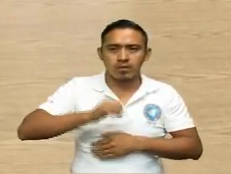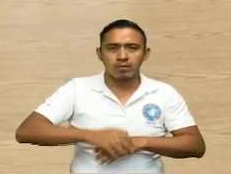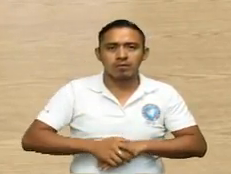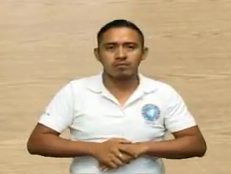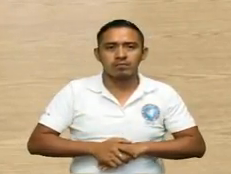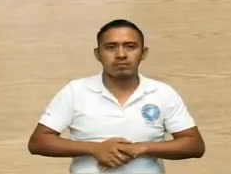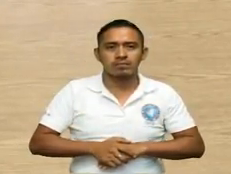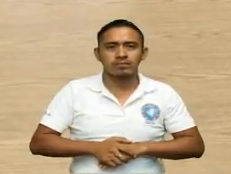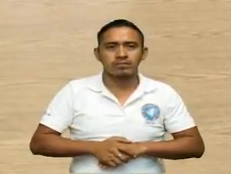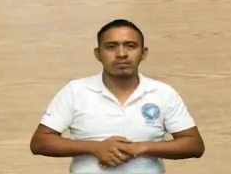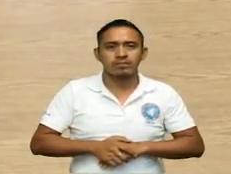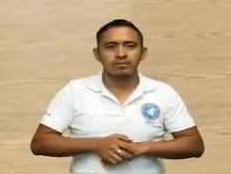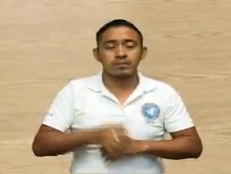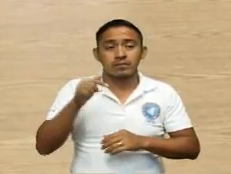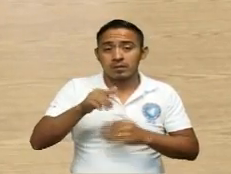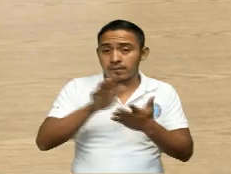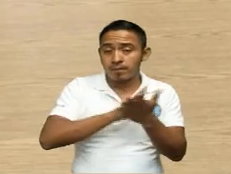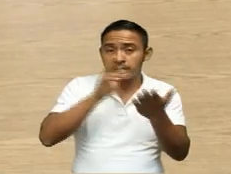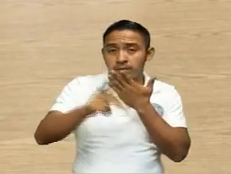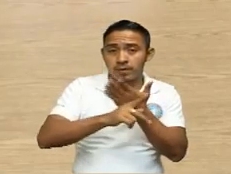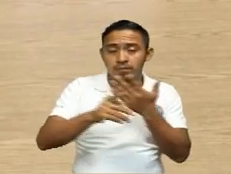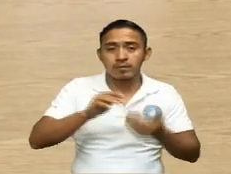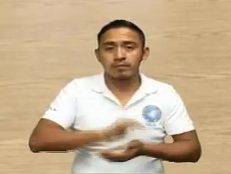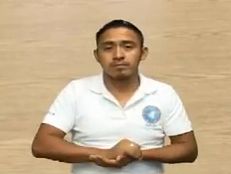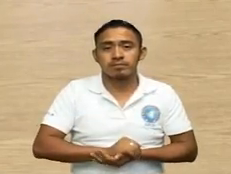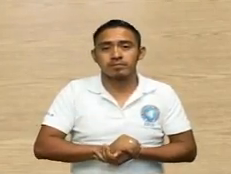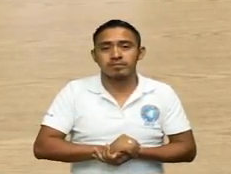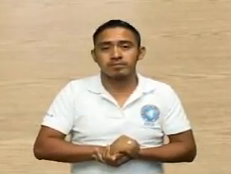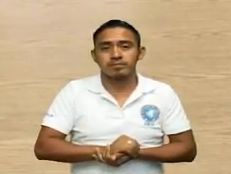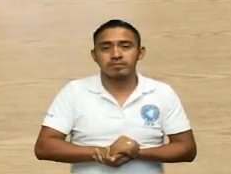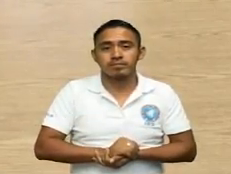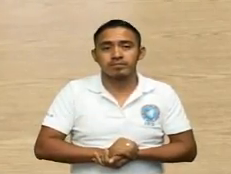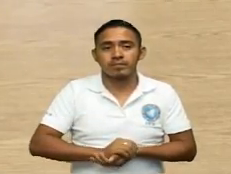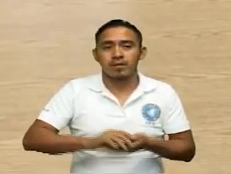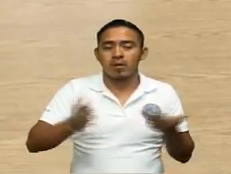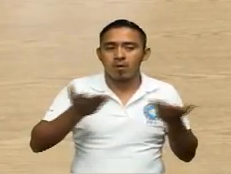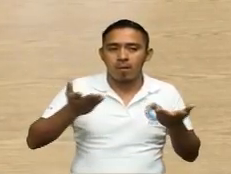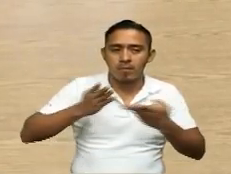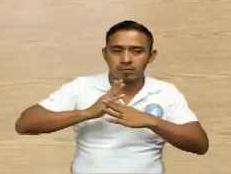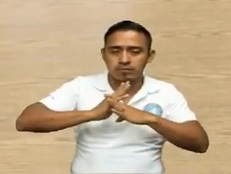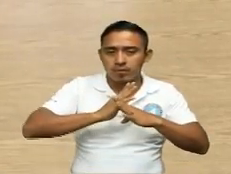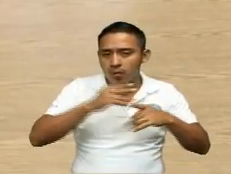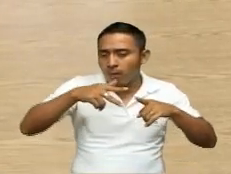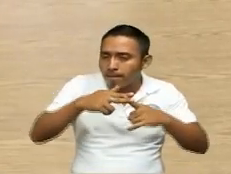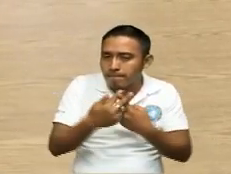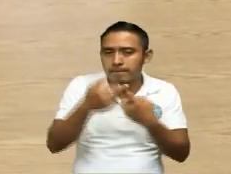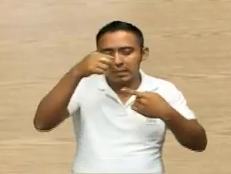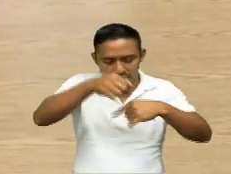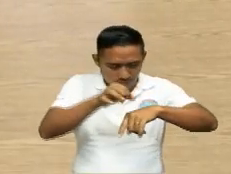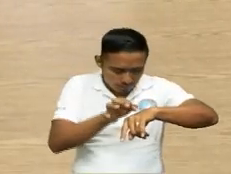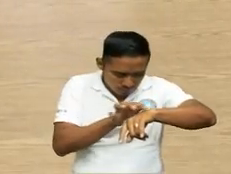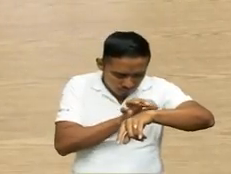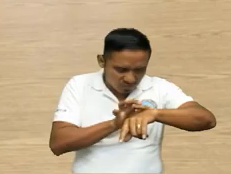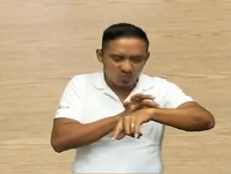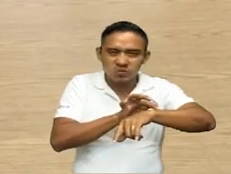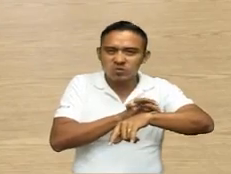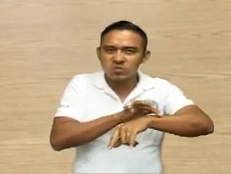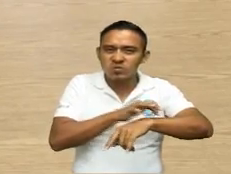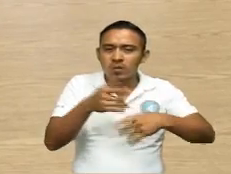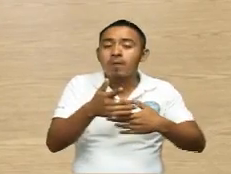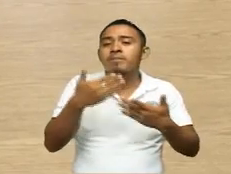un placer tenerlo aquí en este programa. En primer lugar, ¿cómo se originan los hongos? ¿Qué son los hongos? Okay. Entonces, bueno, gracias